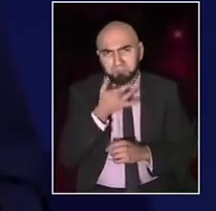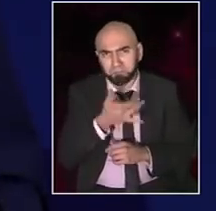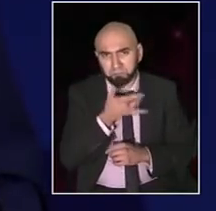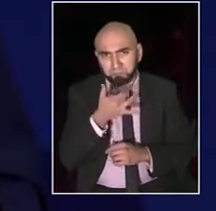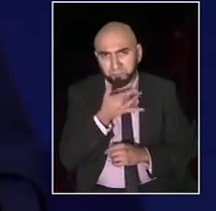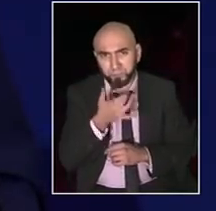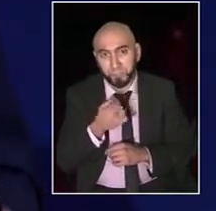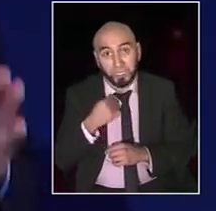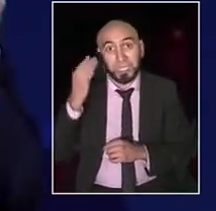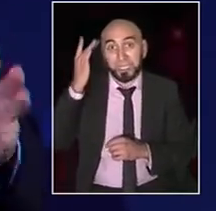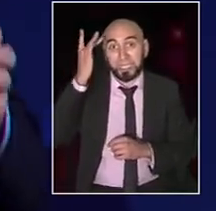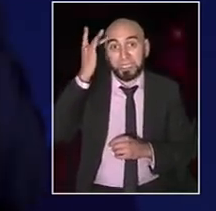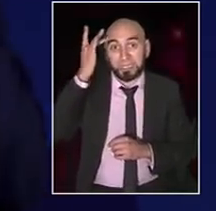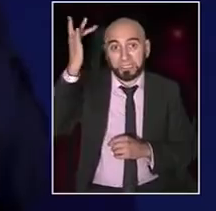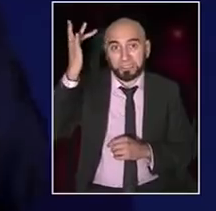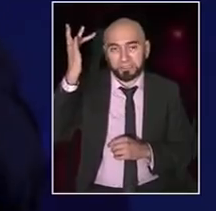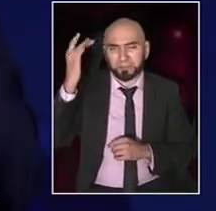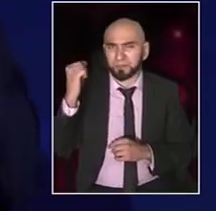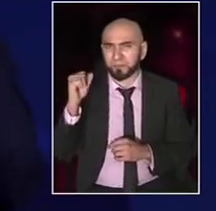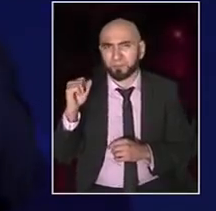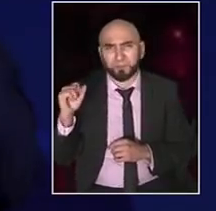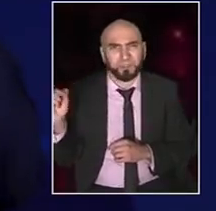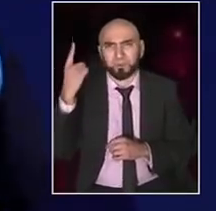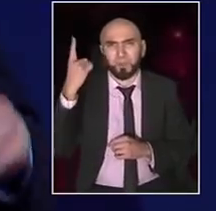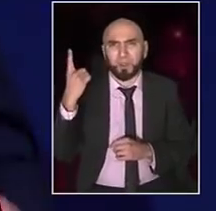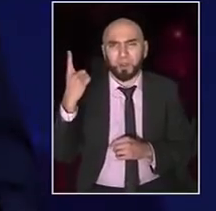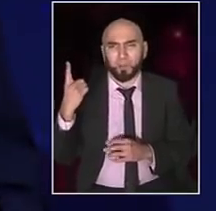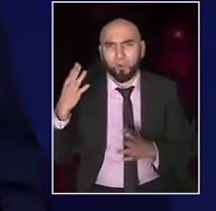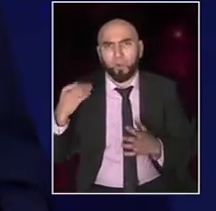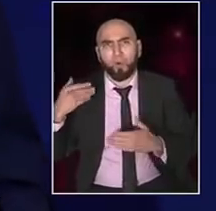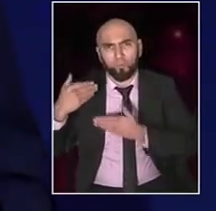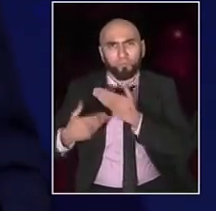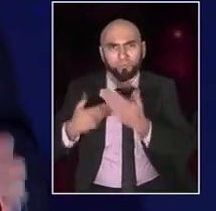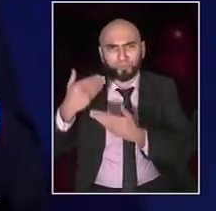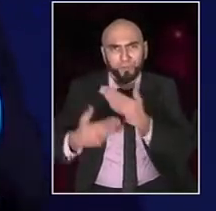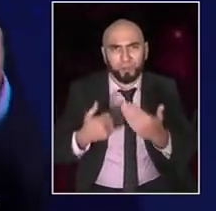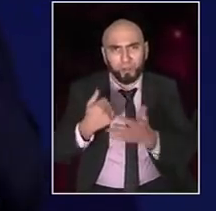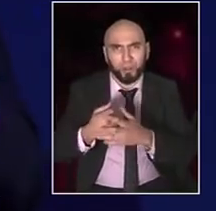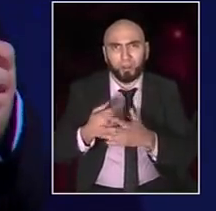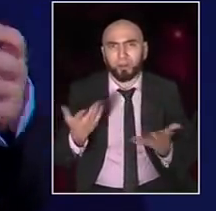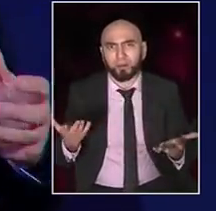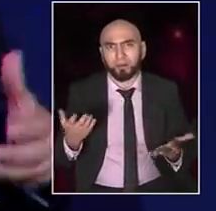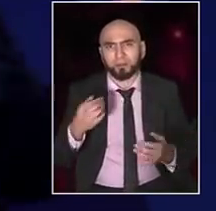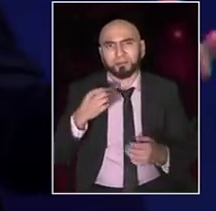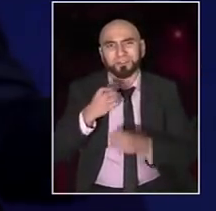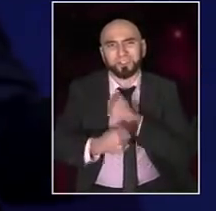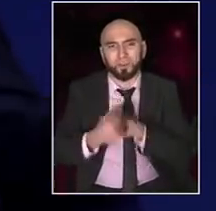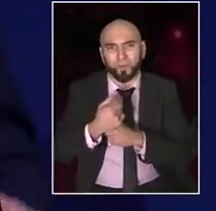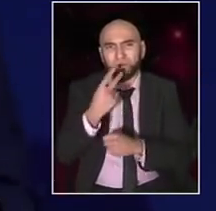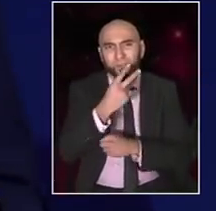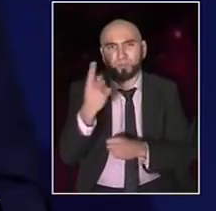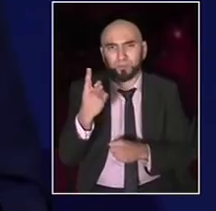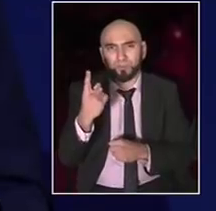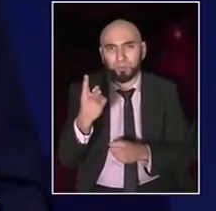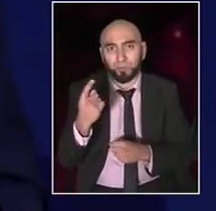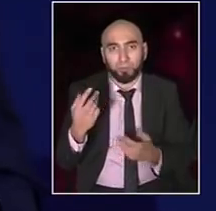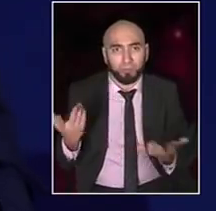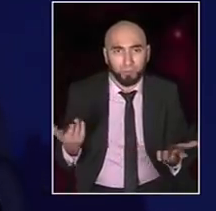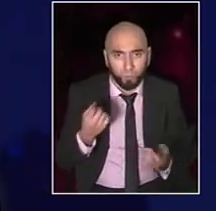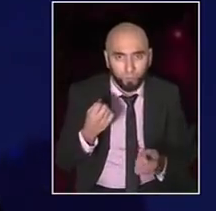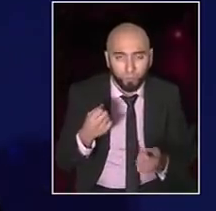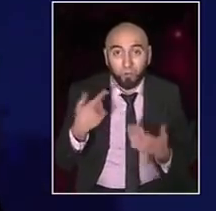es el principal, con los datos, el principal motor del siglo XXI. Porque el principal motor del siglo XXI es la innovación. Pero